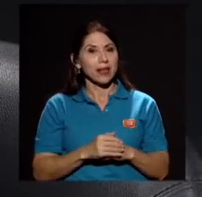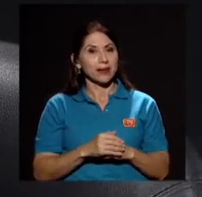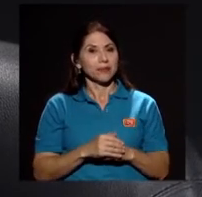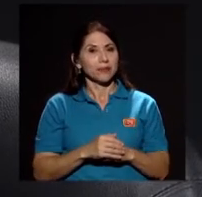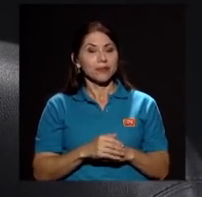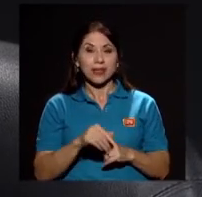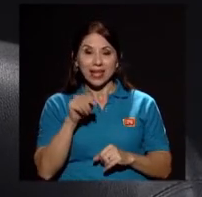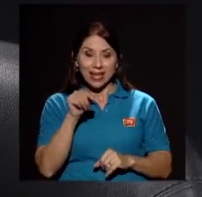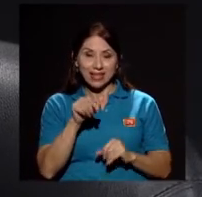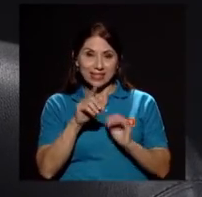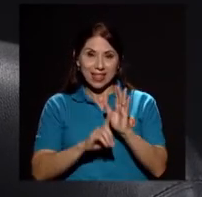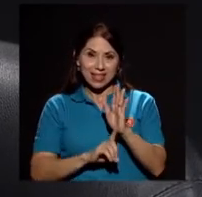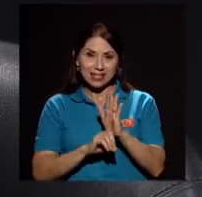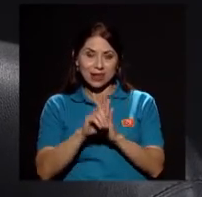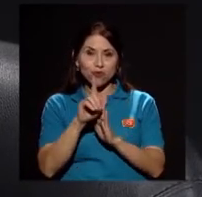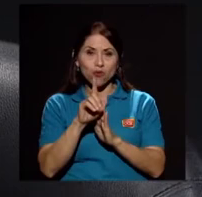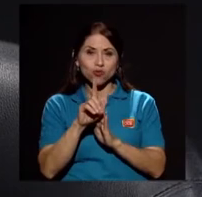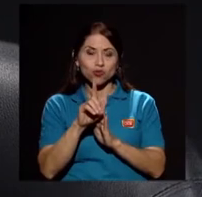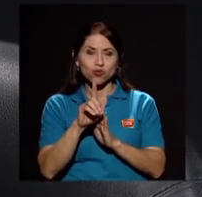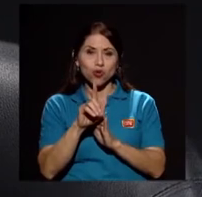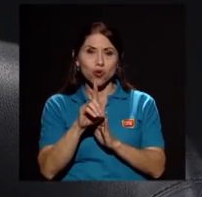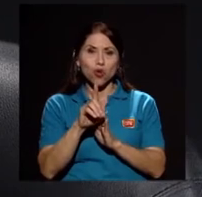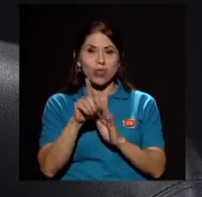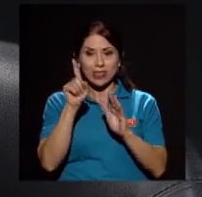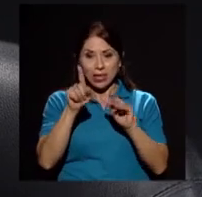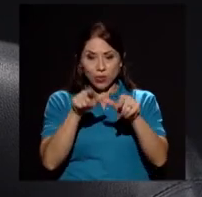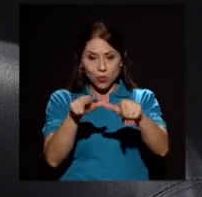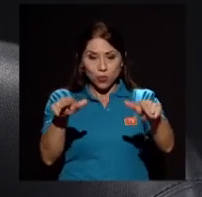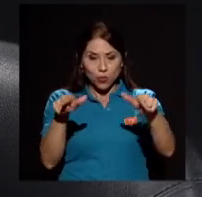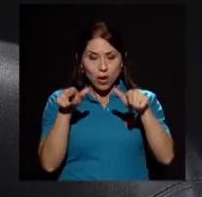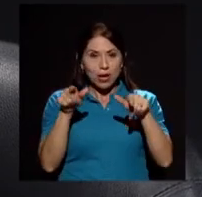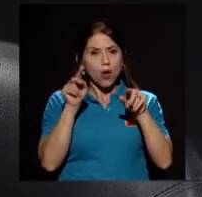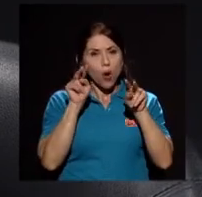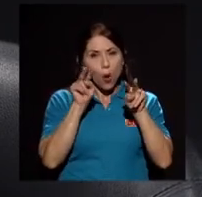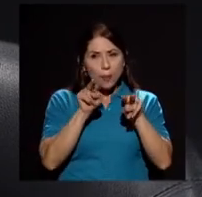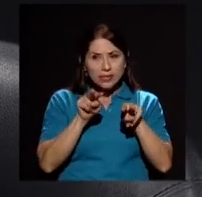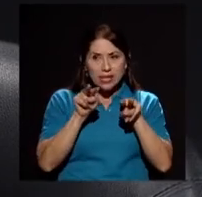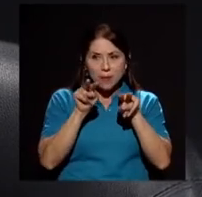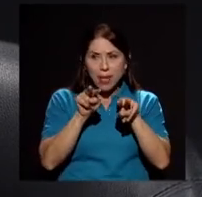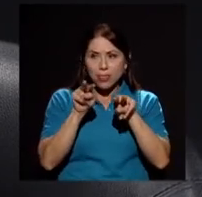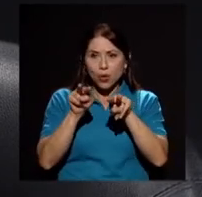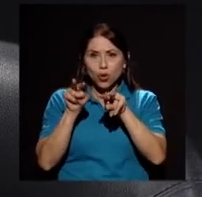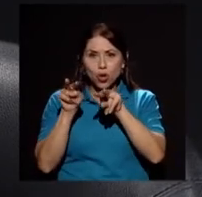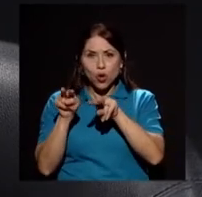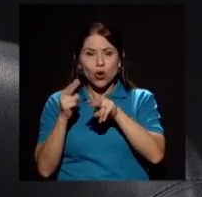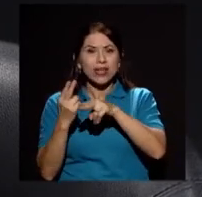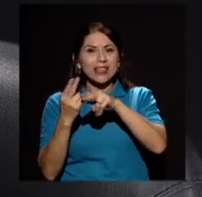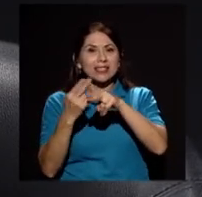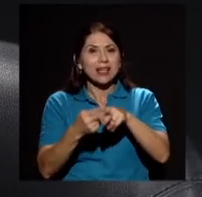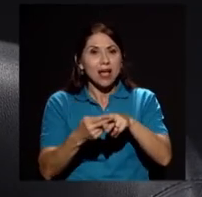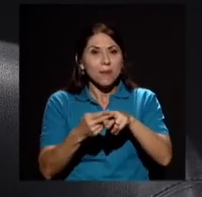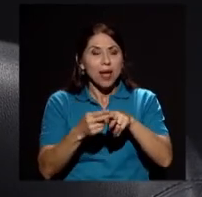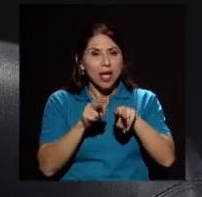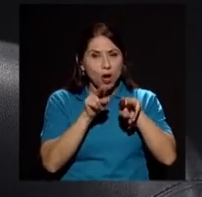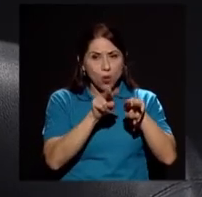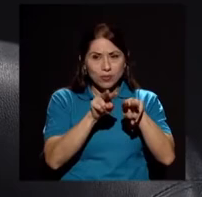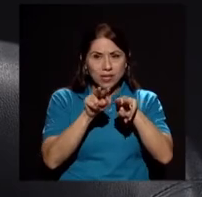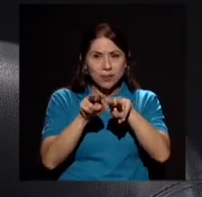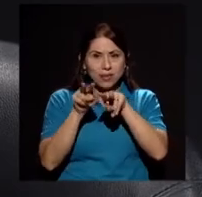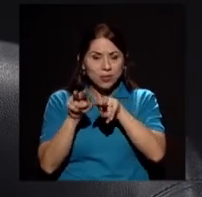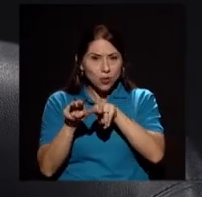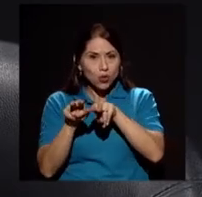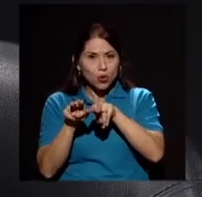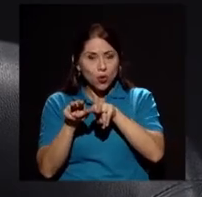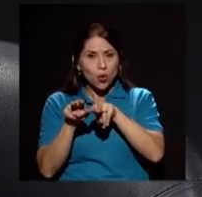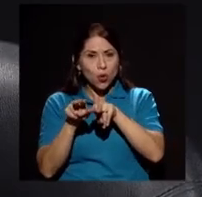desarrollo de un observatorio cuando observatorio que se llama el observatorio justo